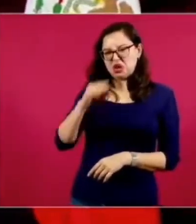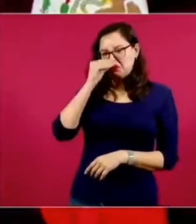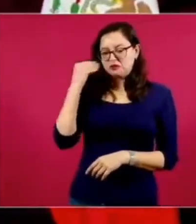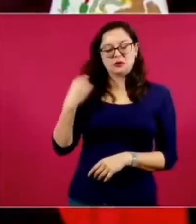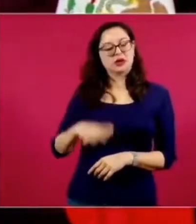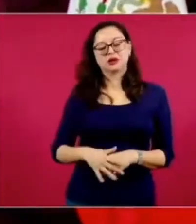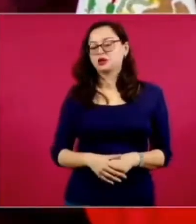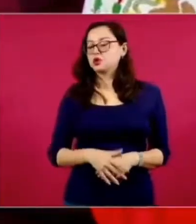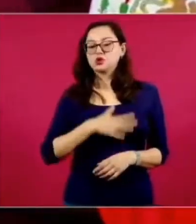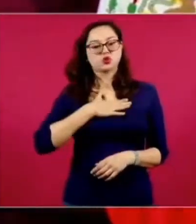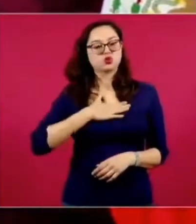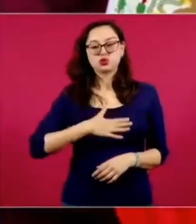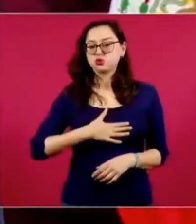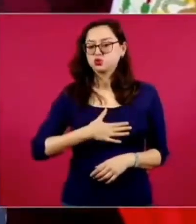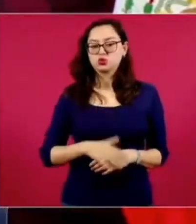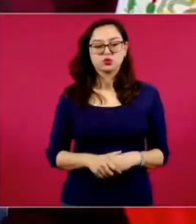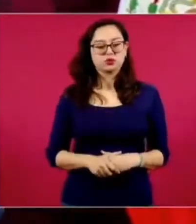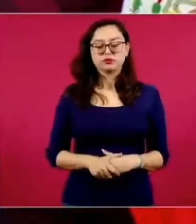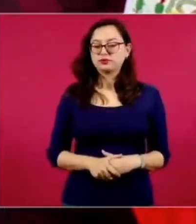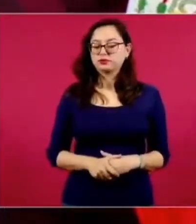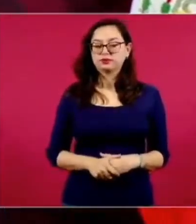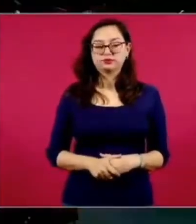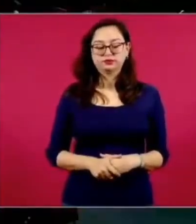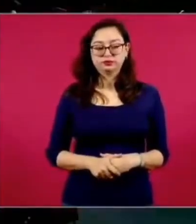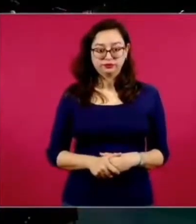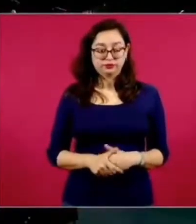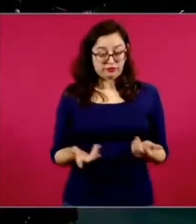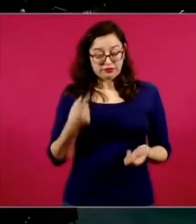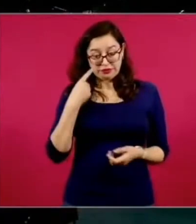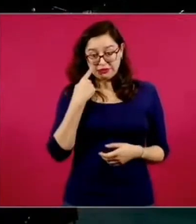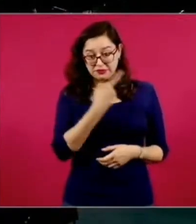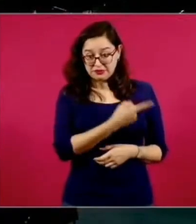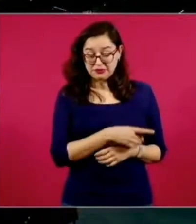injustamente a los migrantes. Pero ahí está, miren,